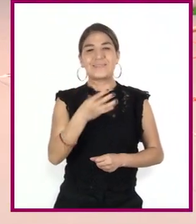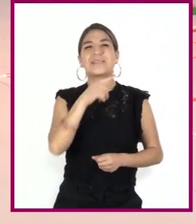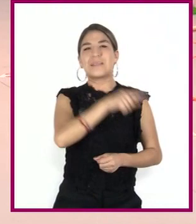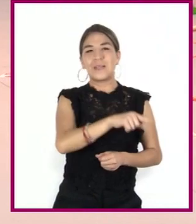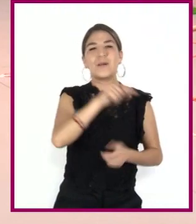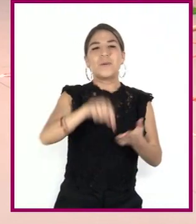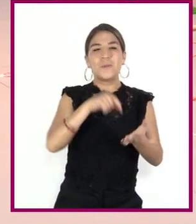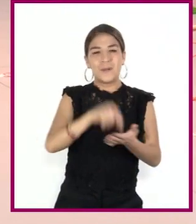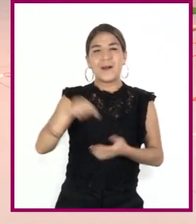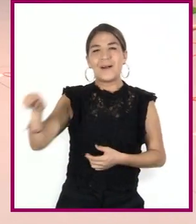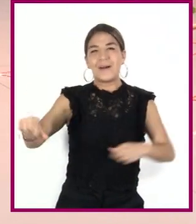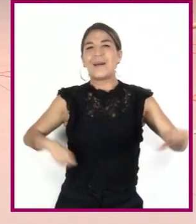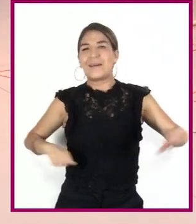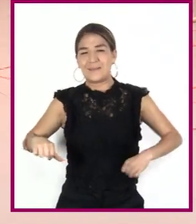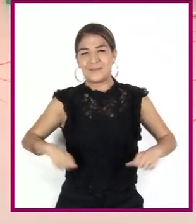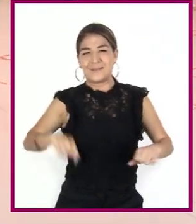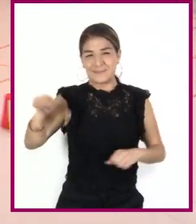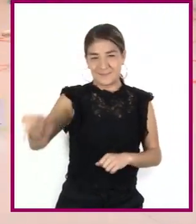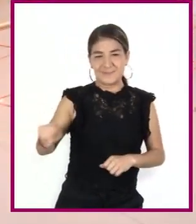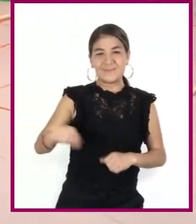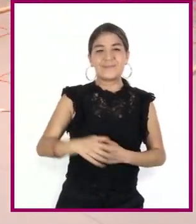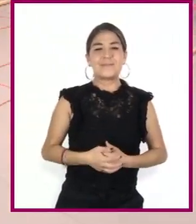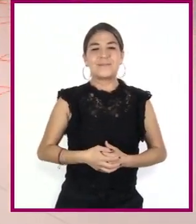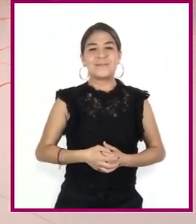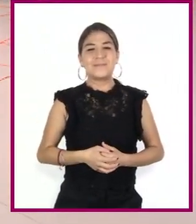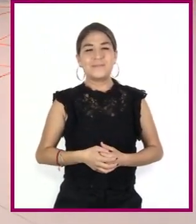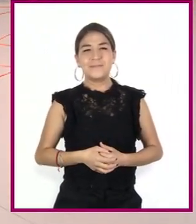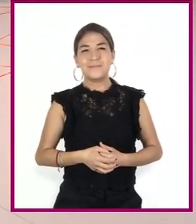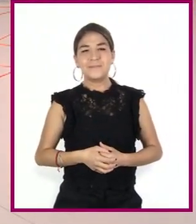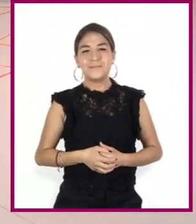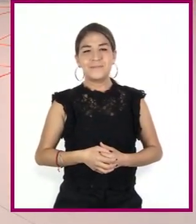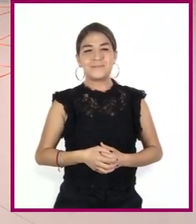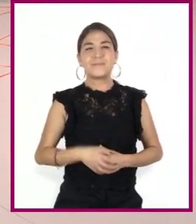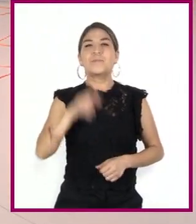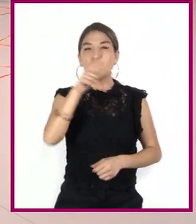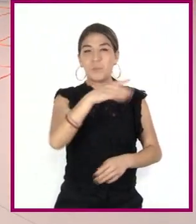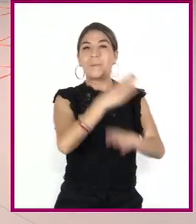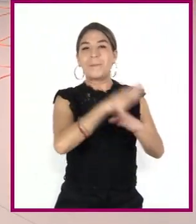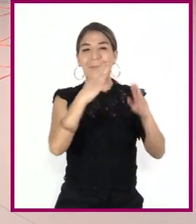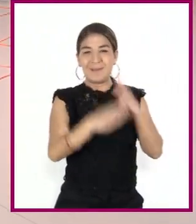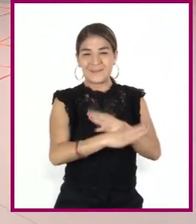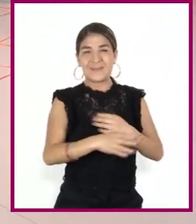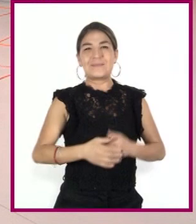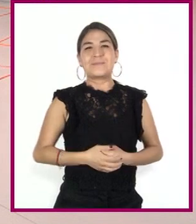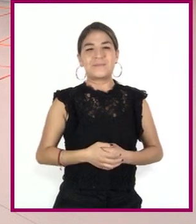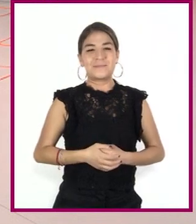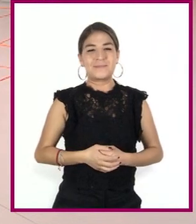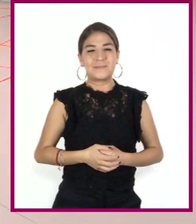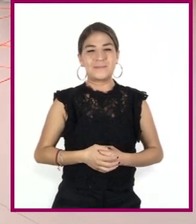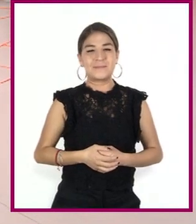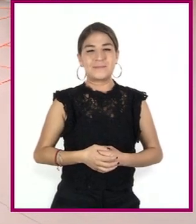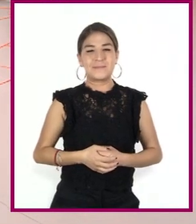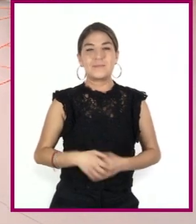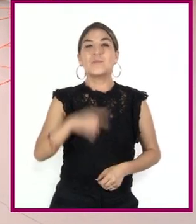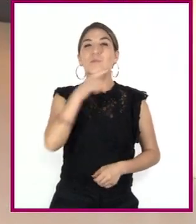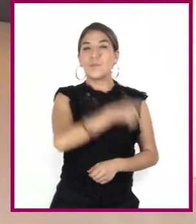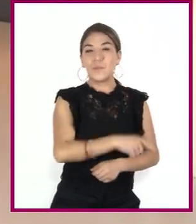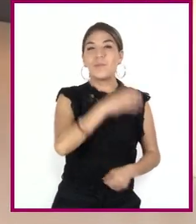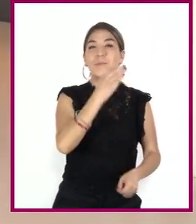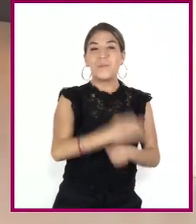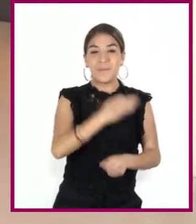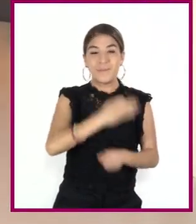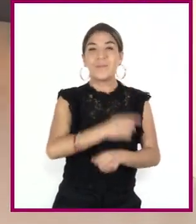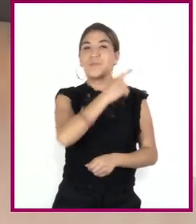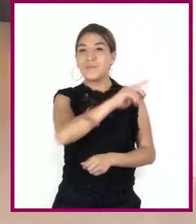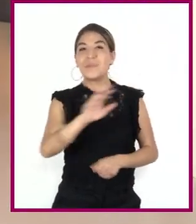La zona 3. ¿Qué les parece que se dirigen a la zona número 3? Toman lado, si sus materiales. Yo verde. Y ahí recuerden